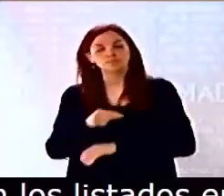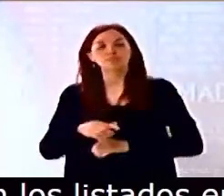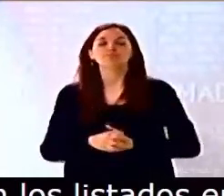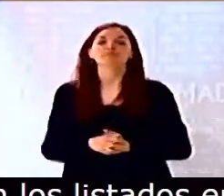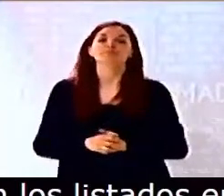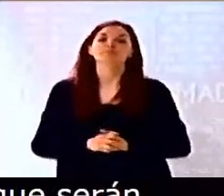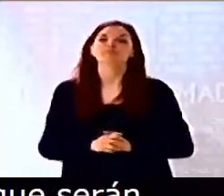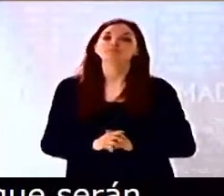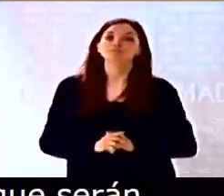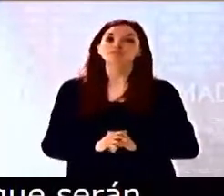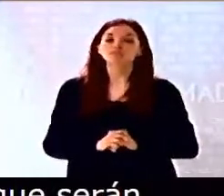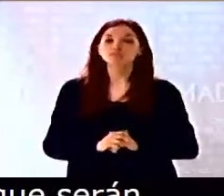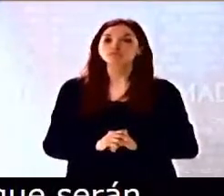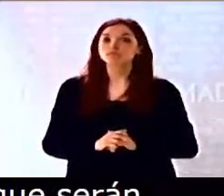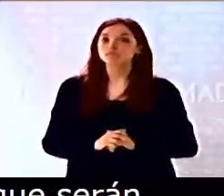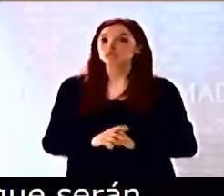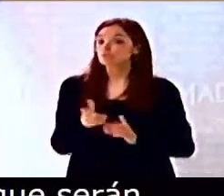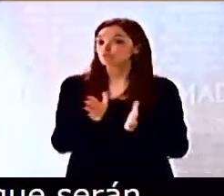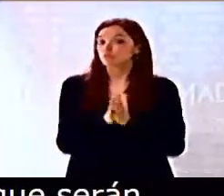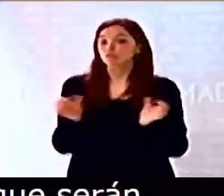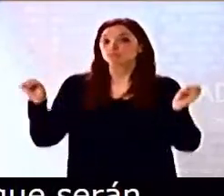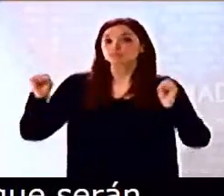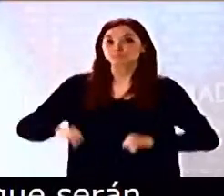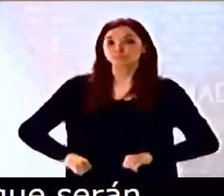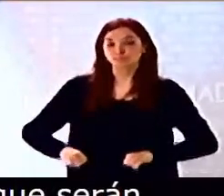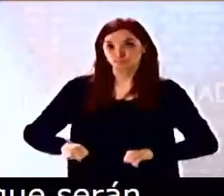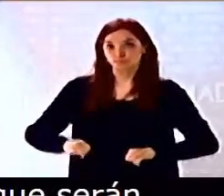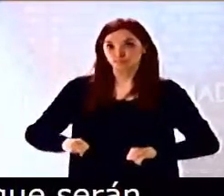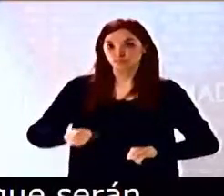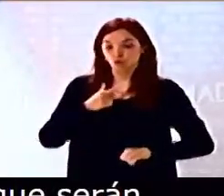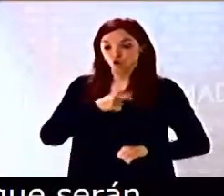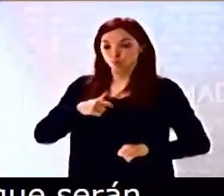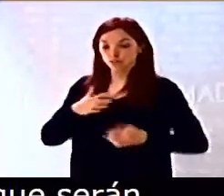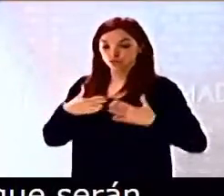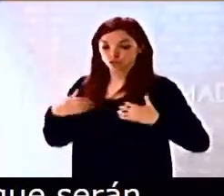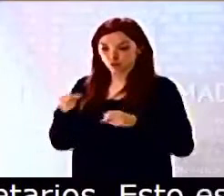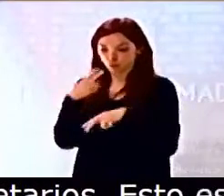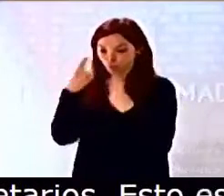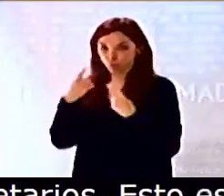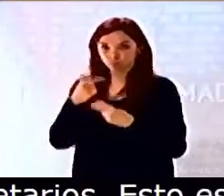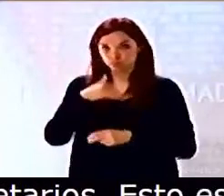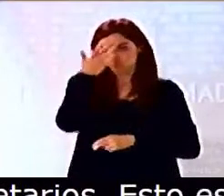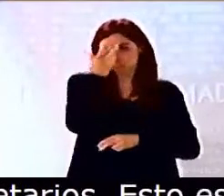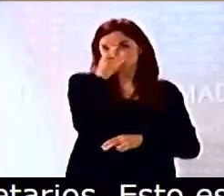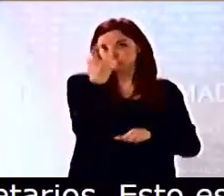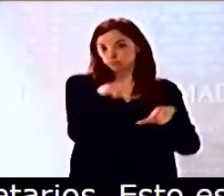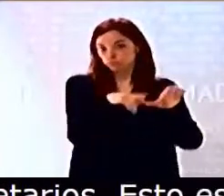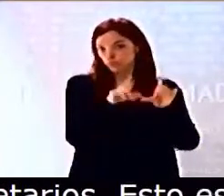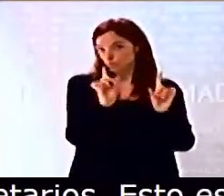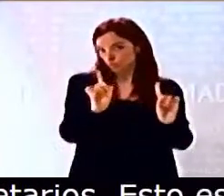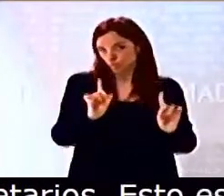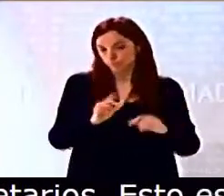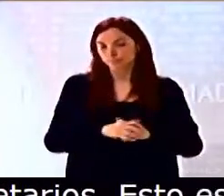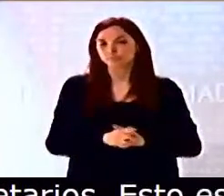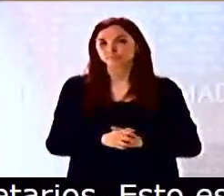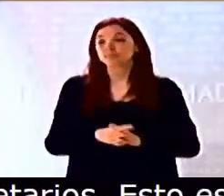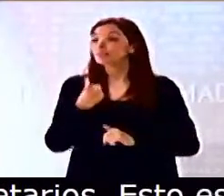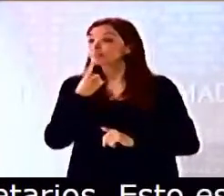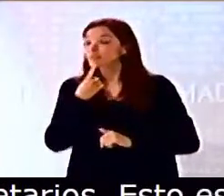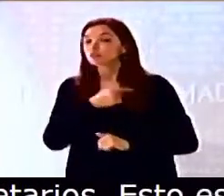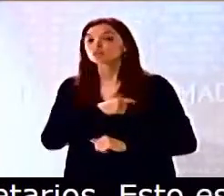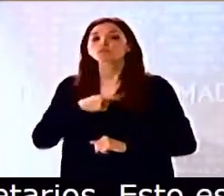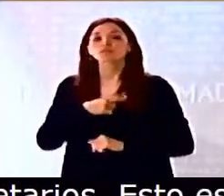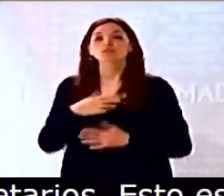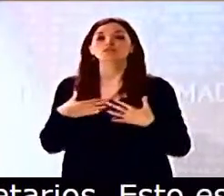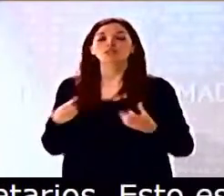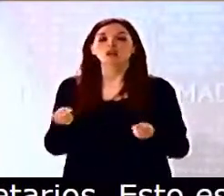etarios. Esto es un acuerdo de la Comisión de Salud Pública, ¿eh? No es una decisión de Extremadura. Es como dice la Comisión de Salud